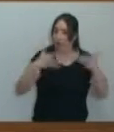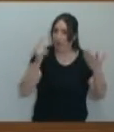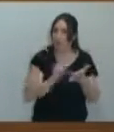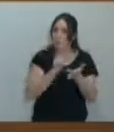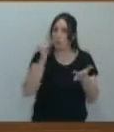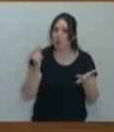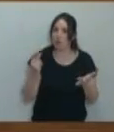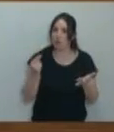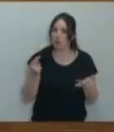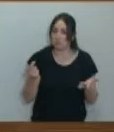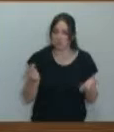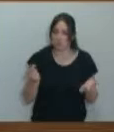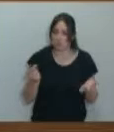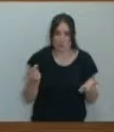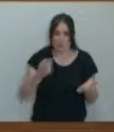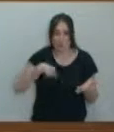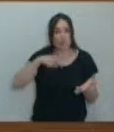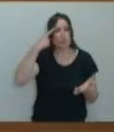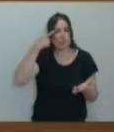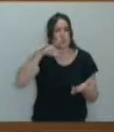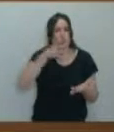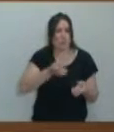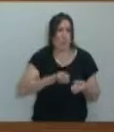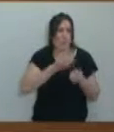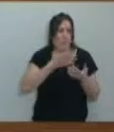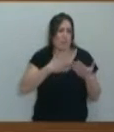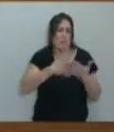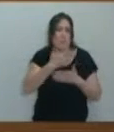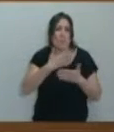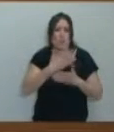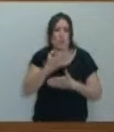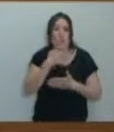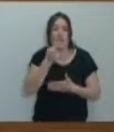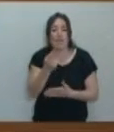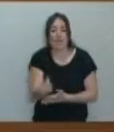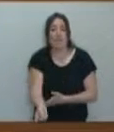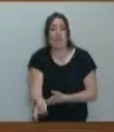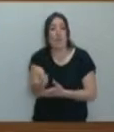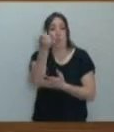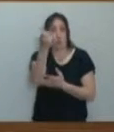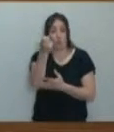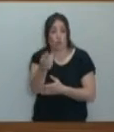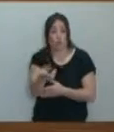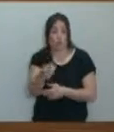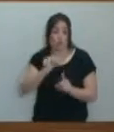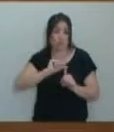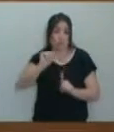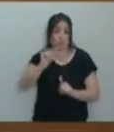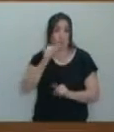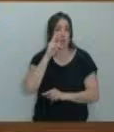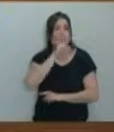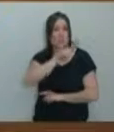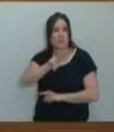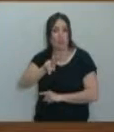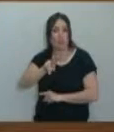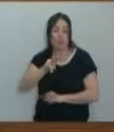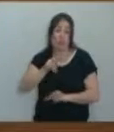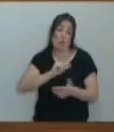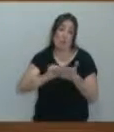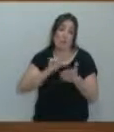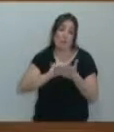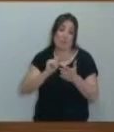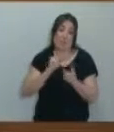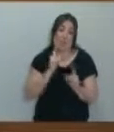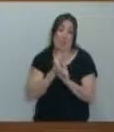corriendo. Sabemos, por alguna información periodística, que se ha visitado el puerto del Musel por inspectores de la Oficina de la Lucha Antifraude de la Unión Europea, al menos en